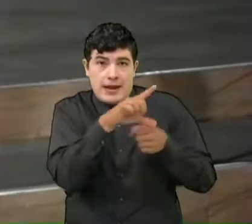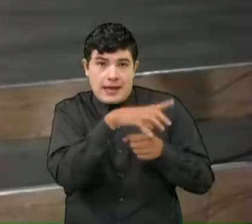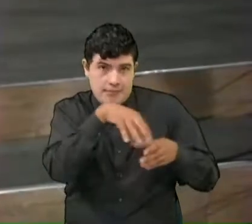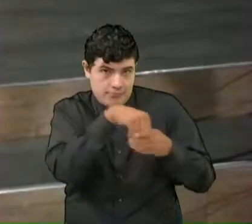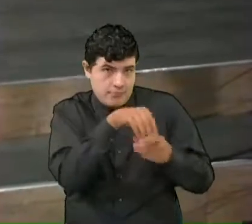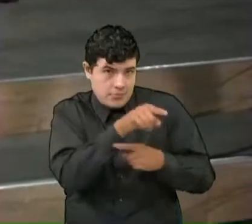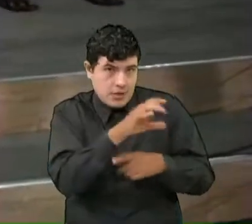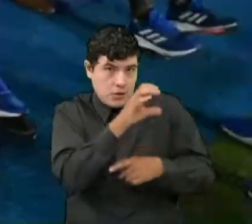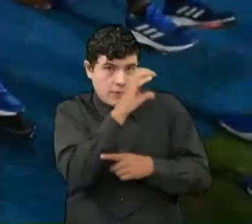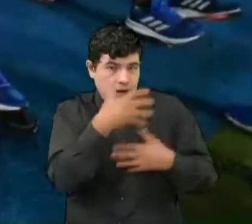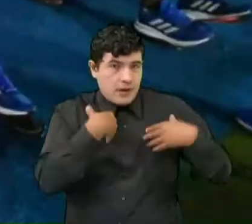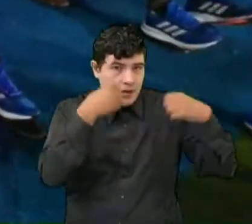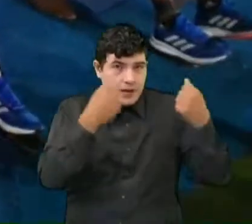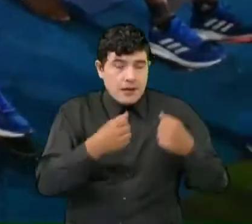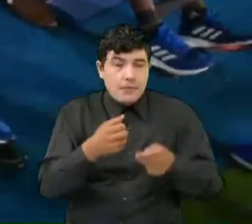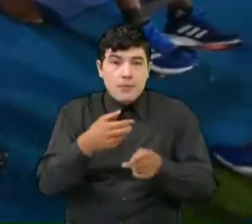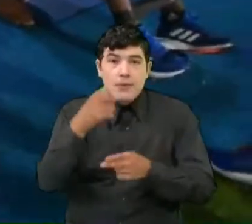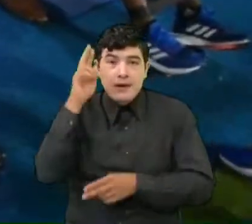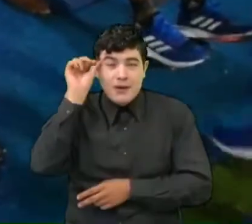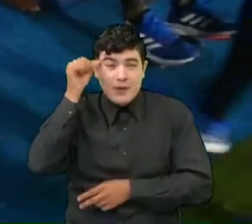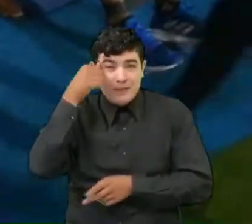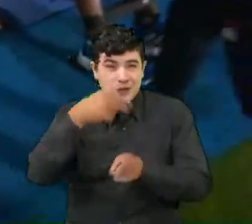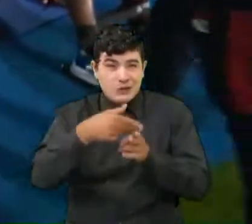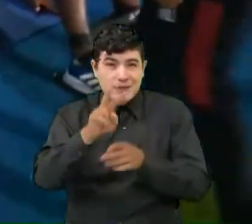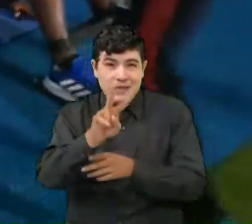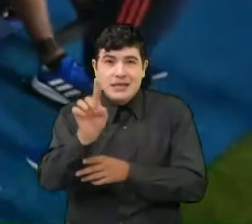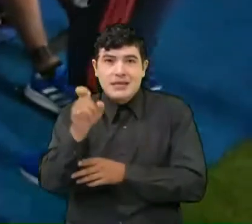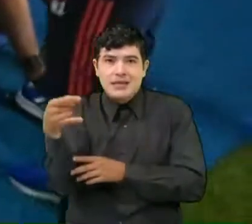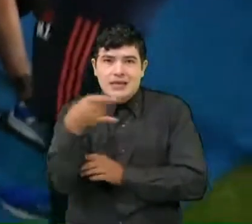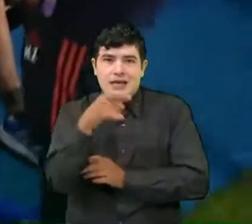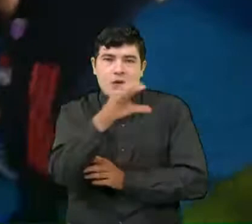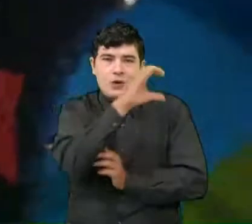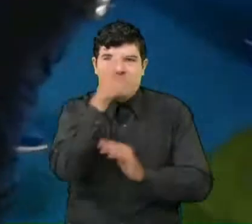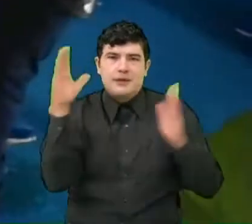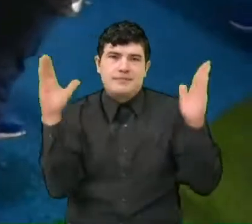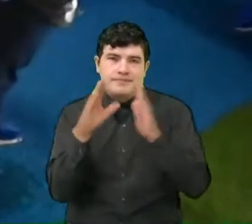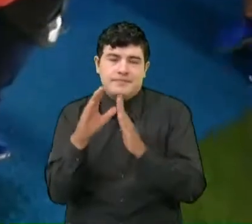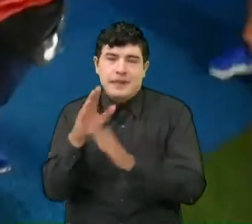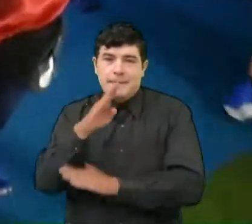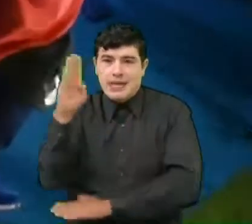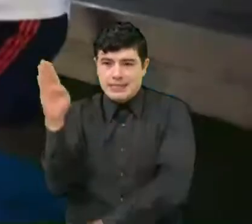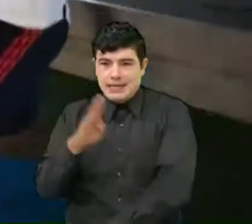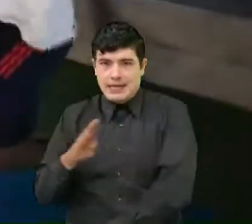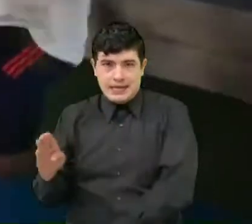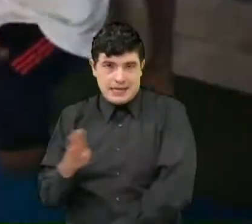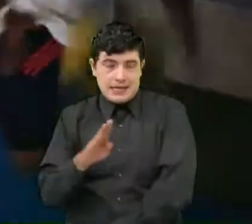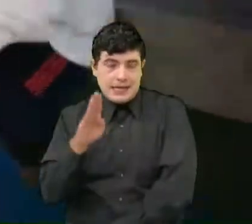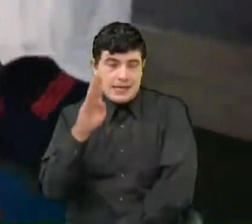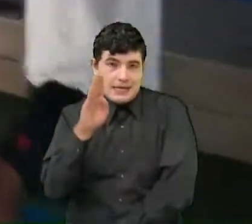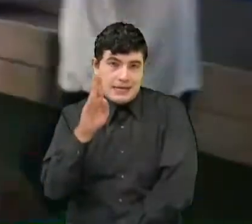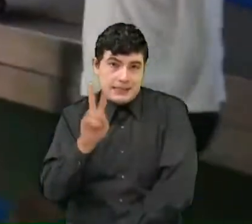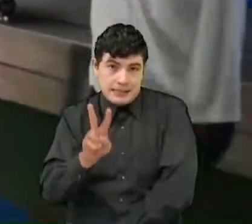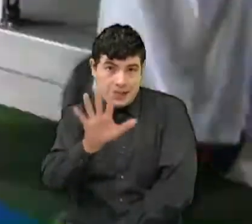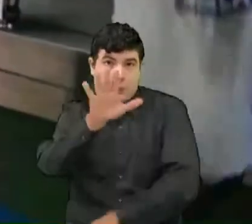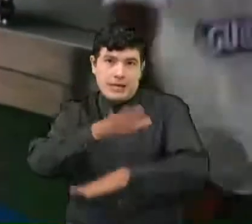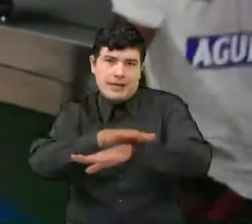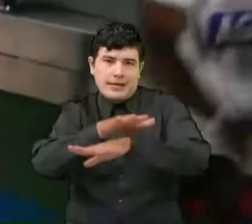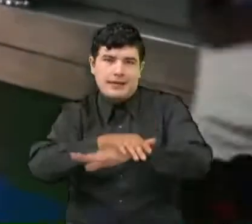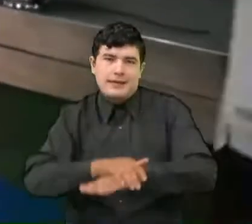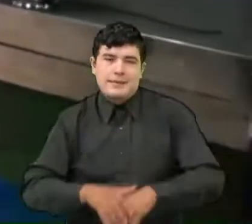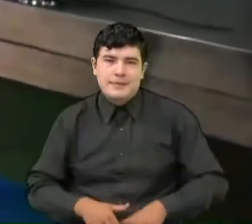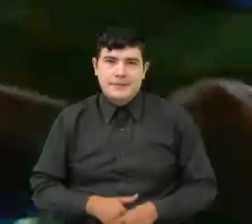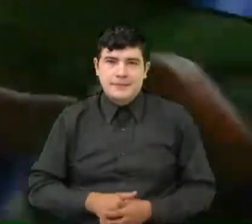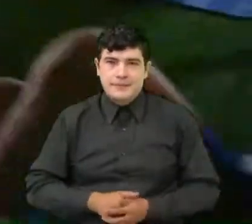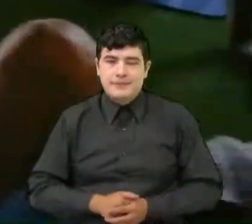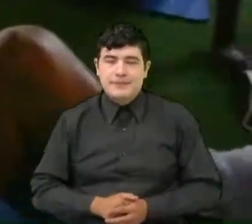Recordemos que Colombia jugará ante Brasil el próximo 26 de marzo a las 5 de la tarde en Barranquilla. Brasil es líder con 12 puntos y Colombia es séptimo con